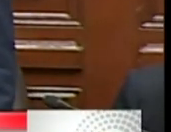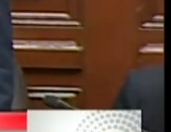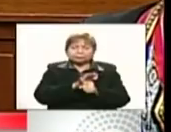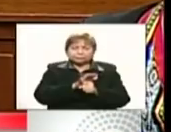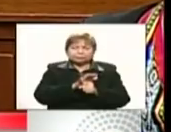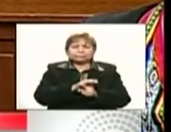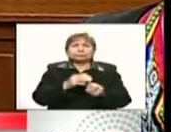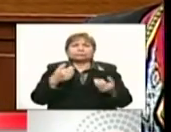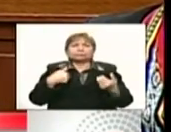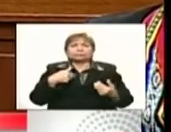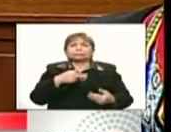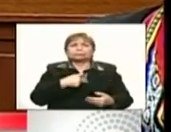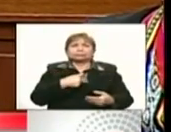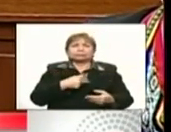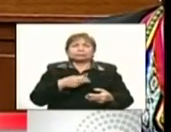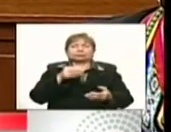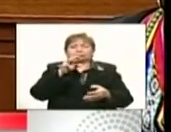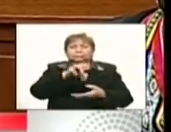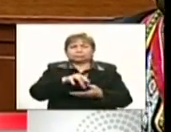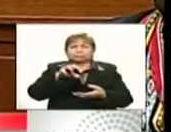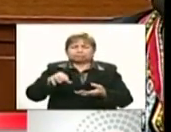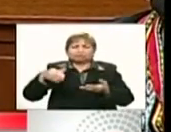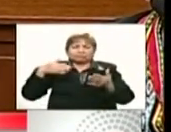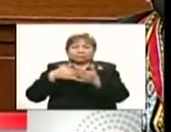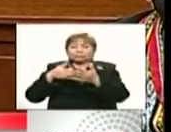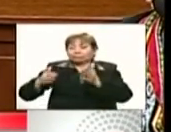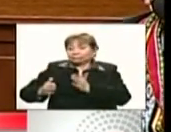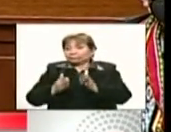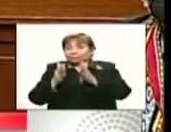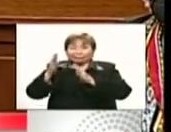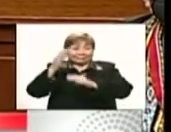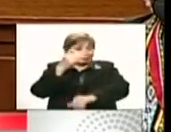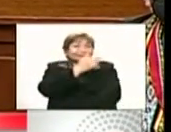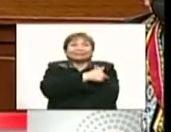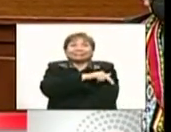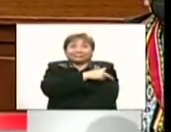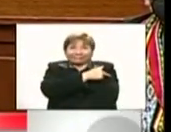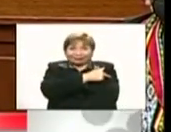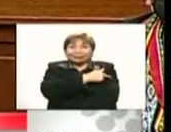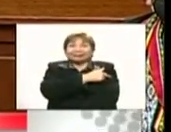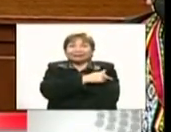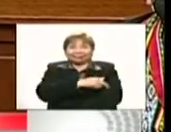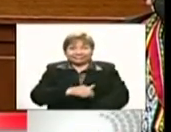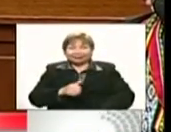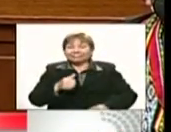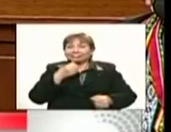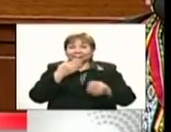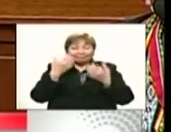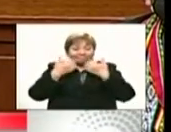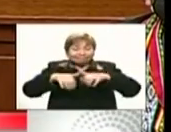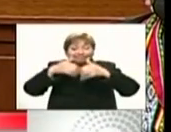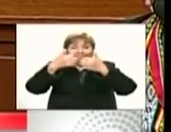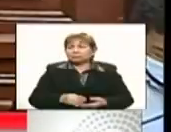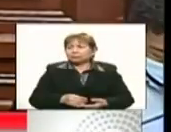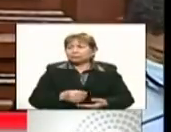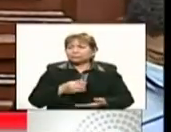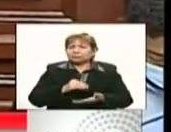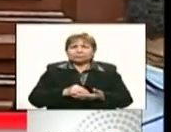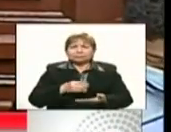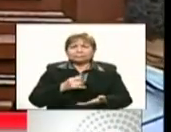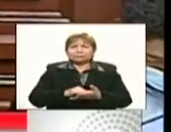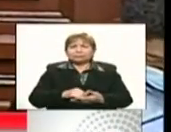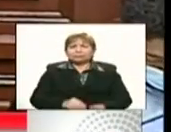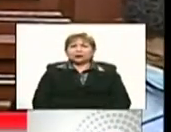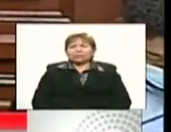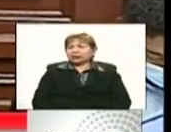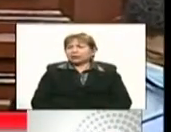Constitución. Correcto, queda clarísimo. Doctor Ferrero Costa, gracias por estar con nosotros aquí en Ampliación de Noticias. Muy amable. Muy encantado. Lo único